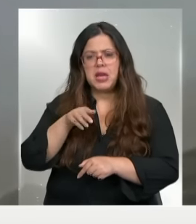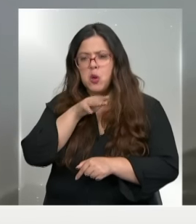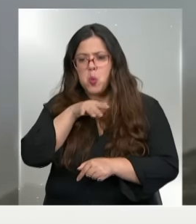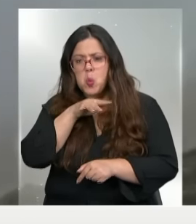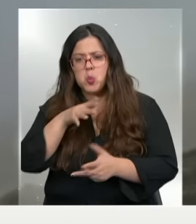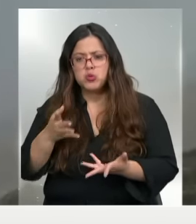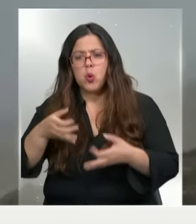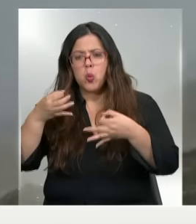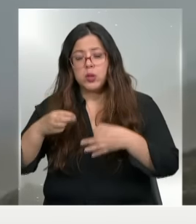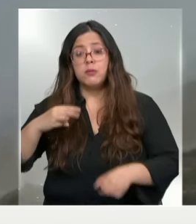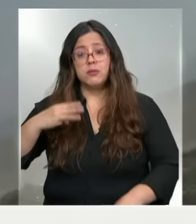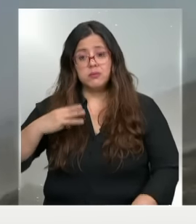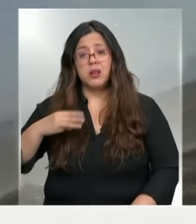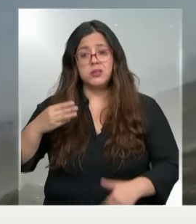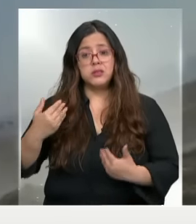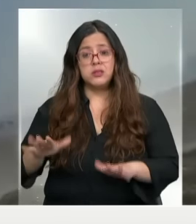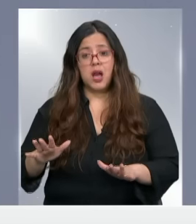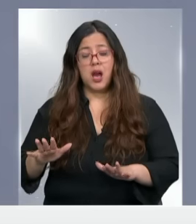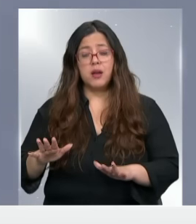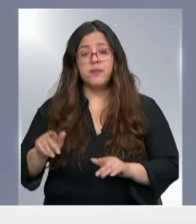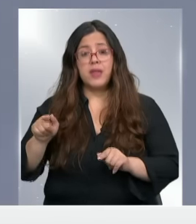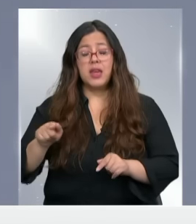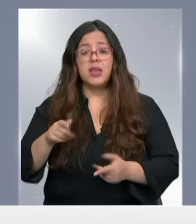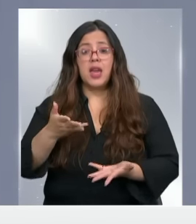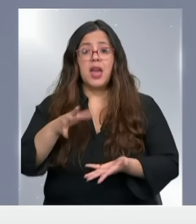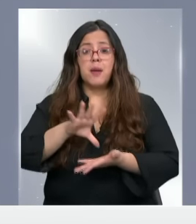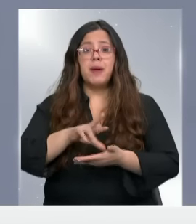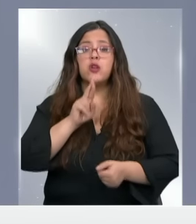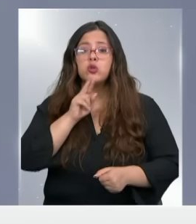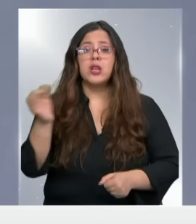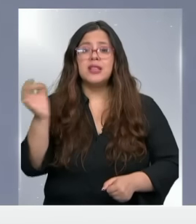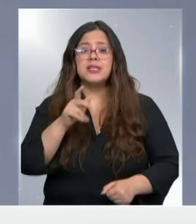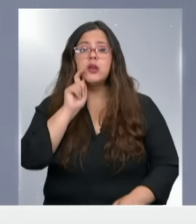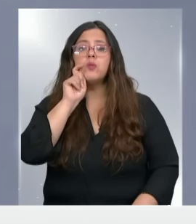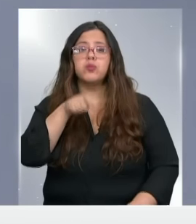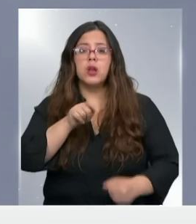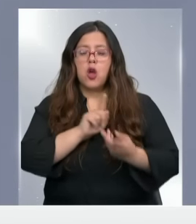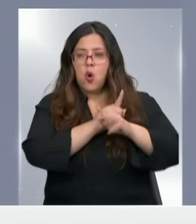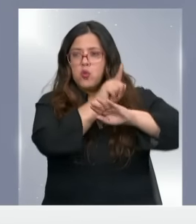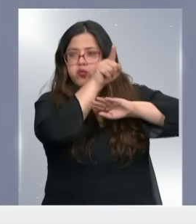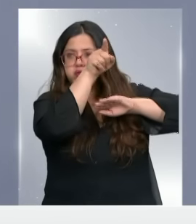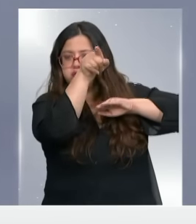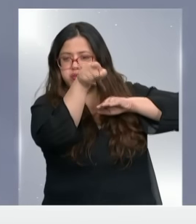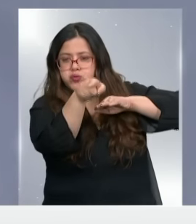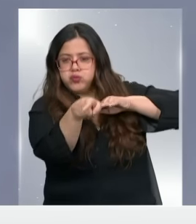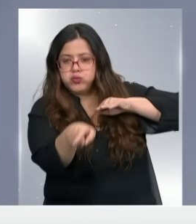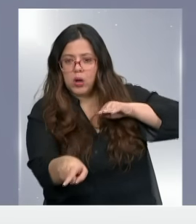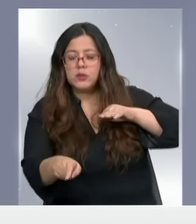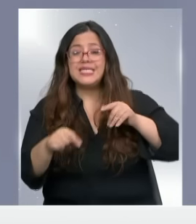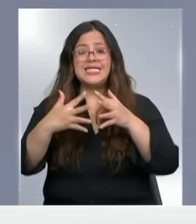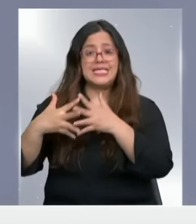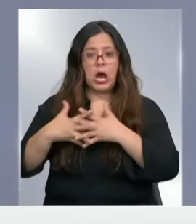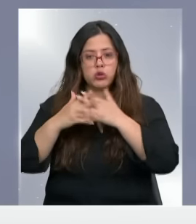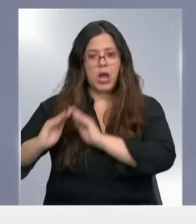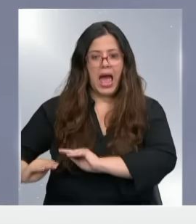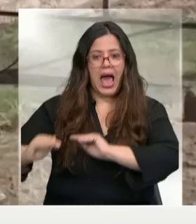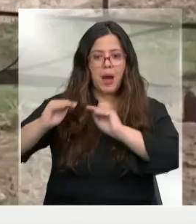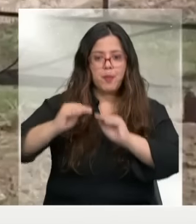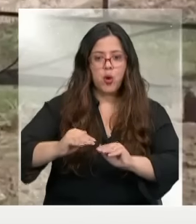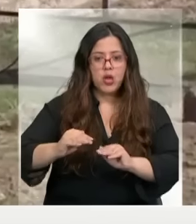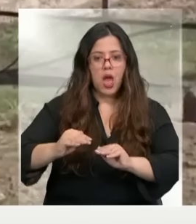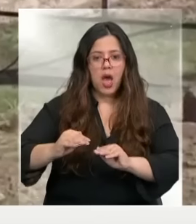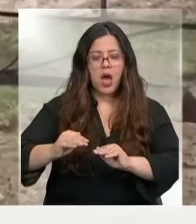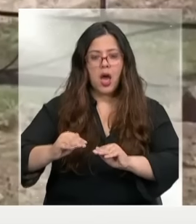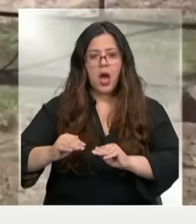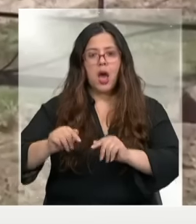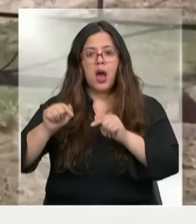Eso hasta este martes. El Kremlin afirmó que Ucrania disparó misiles de largo alcance suministrados por Estados Unidos contra su